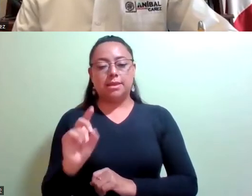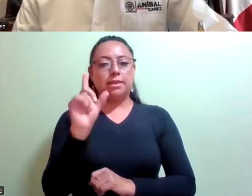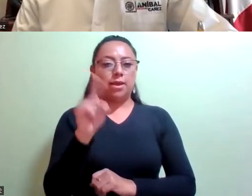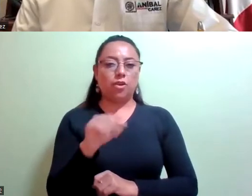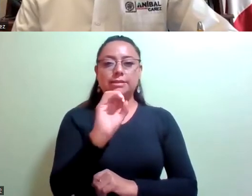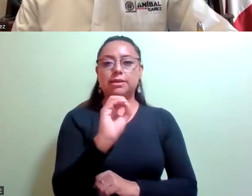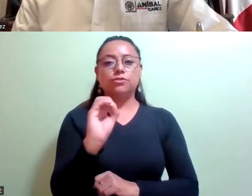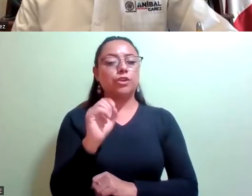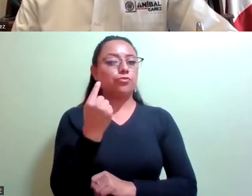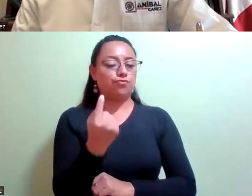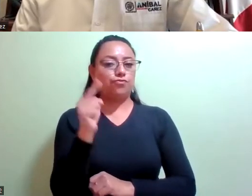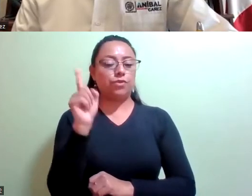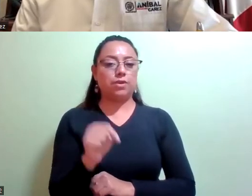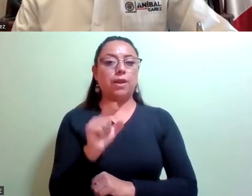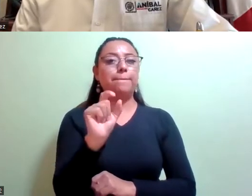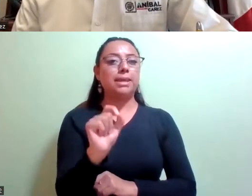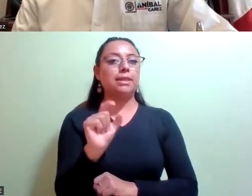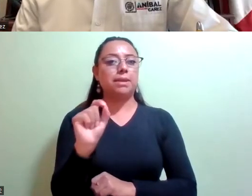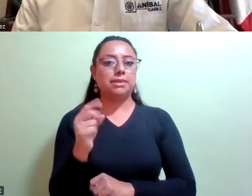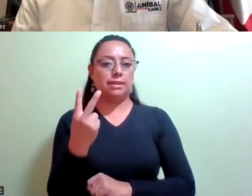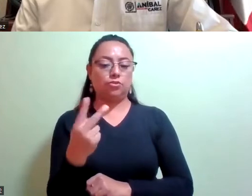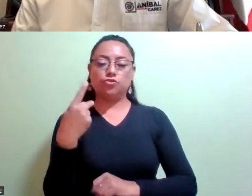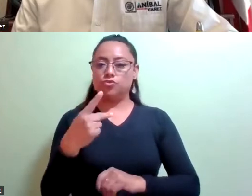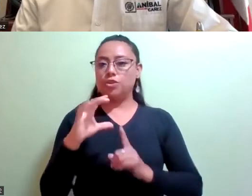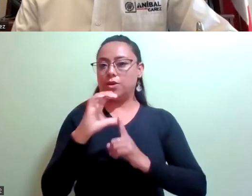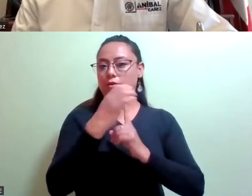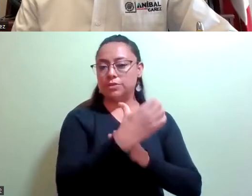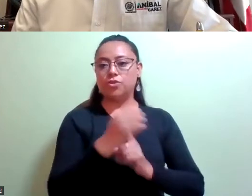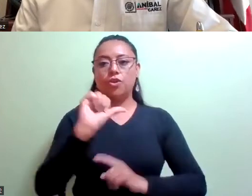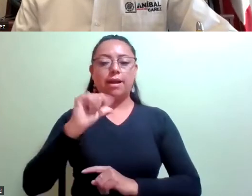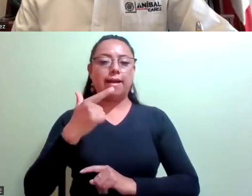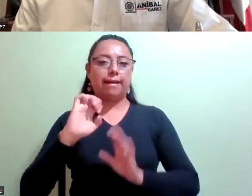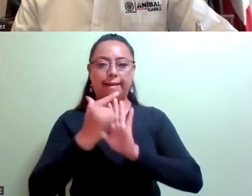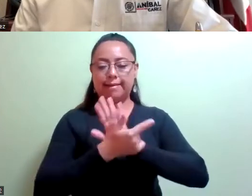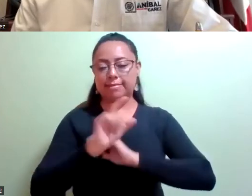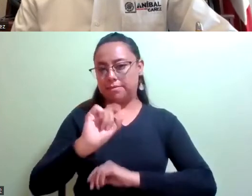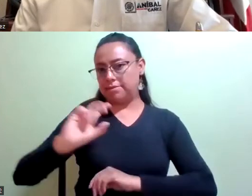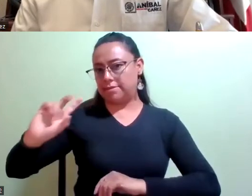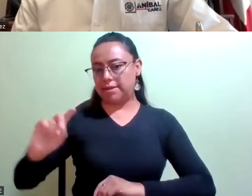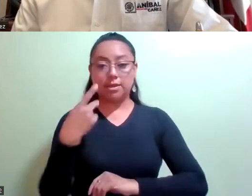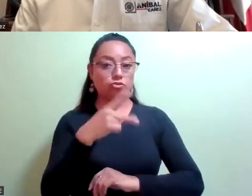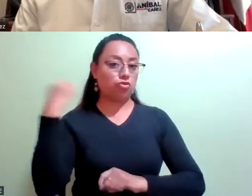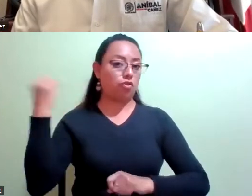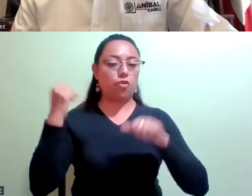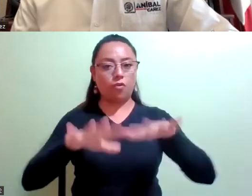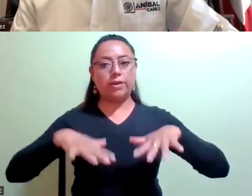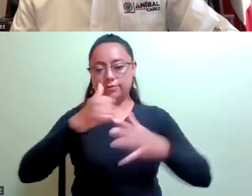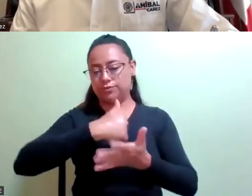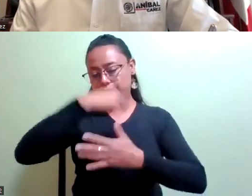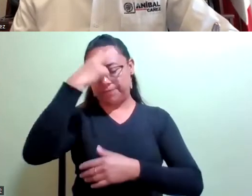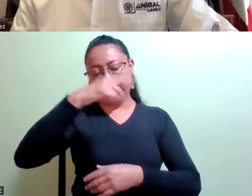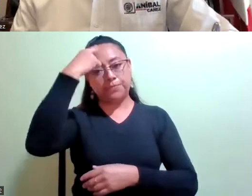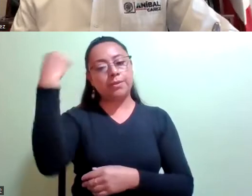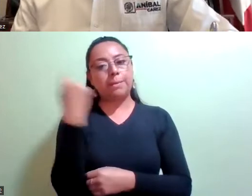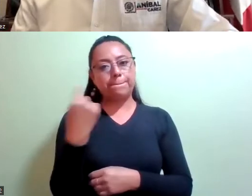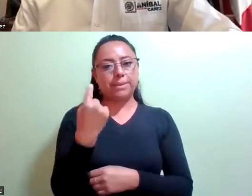001, diagonal 2022, de la Comisión de la Agenda 2030 del Congreso de la Ciudad de México, mediante el cual